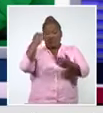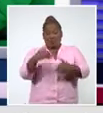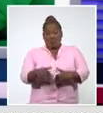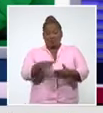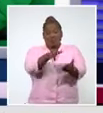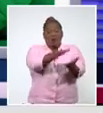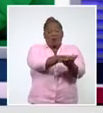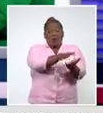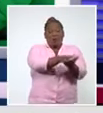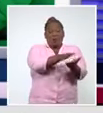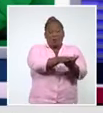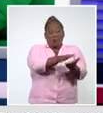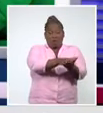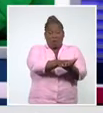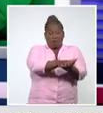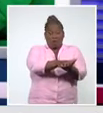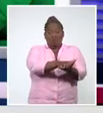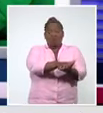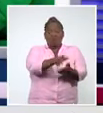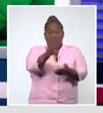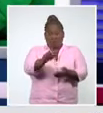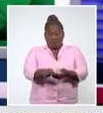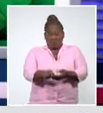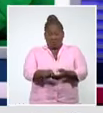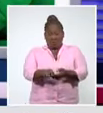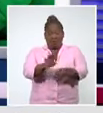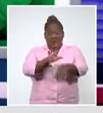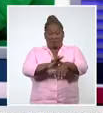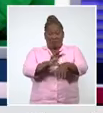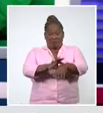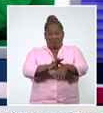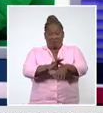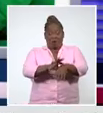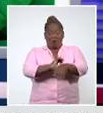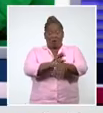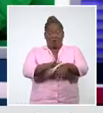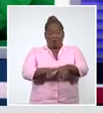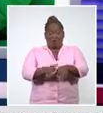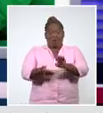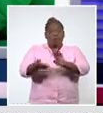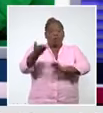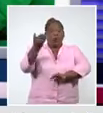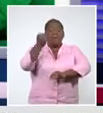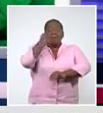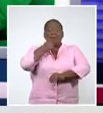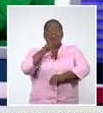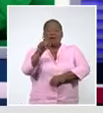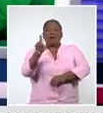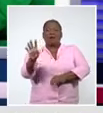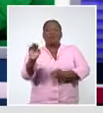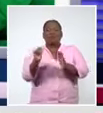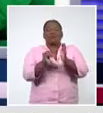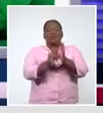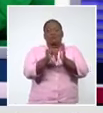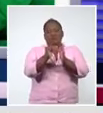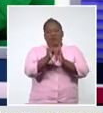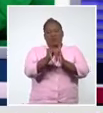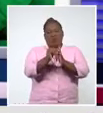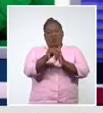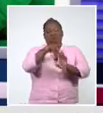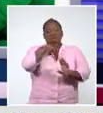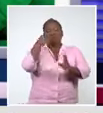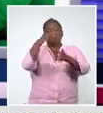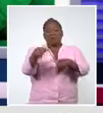de casos en la pandemia, que asciende a más de 114 millones, mientras que han fallecido más